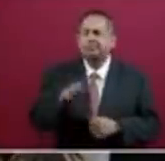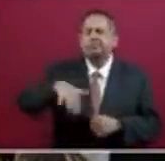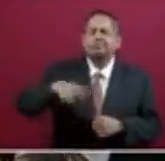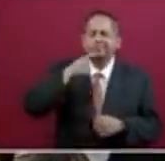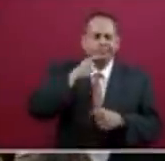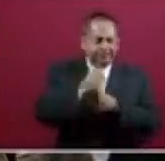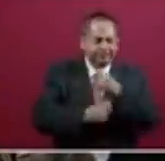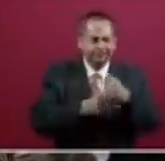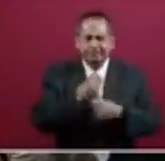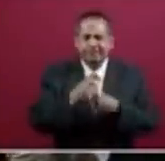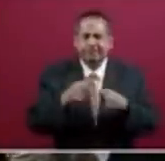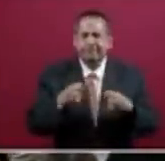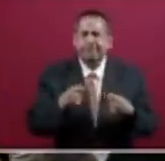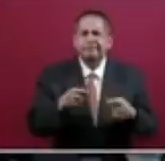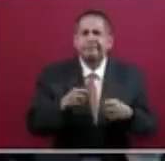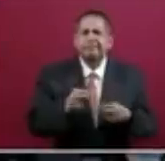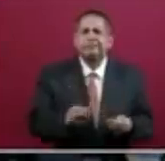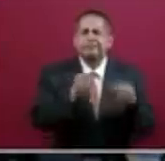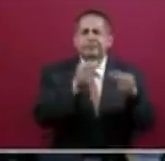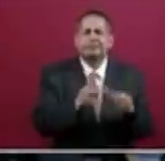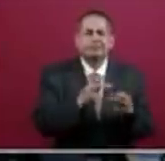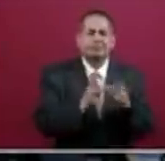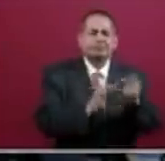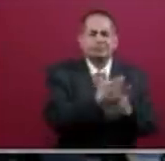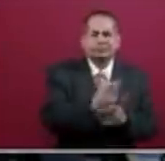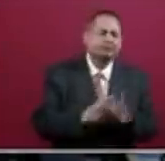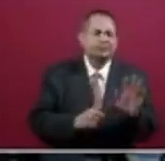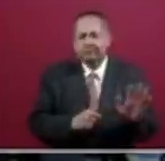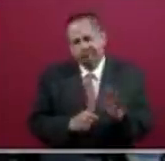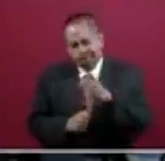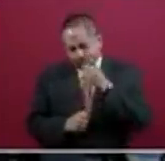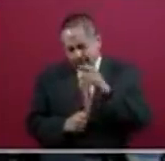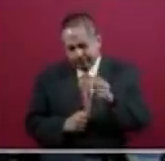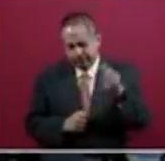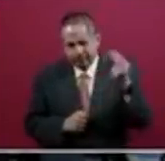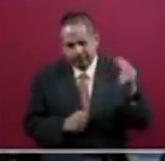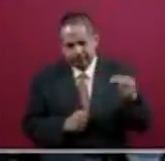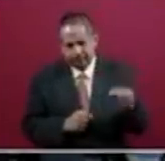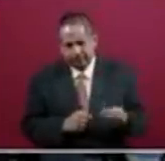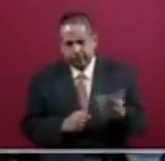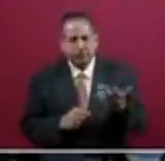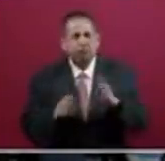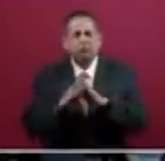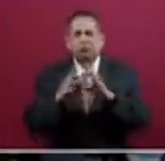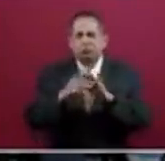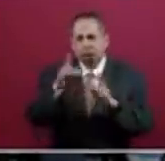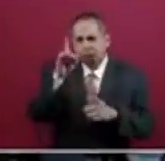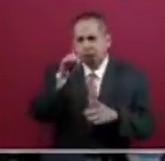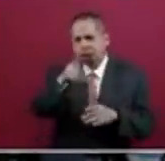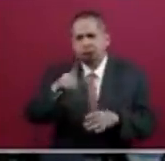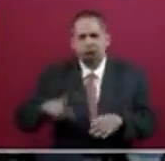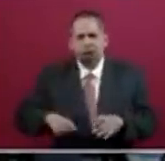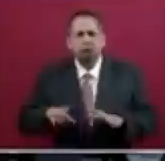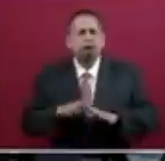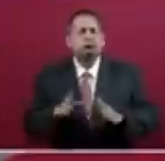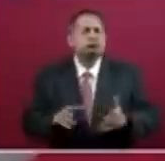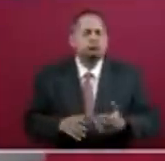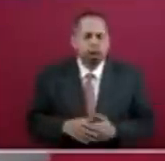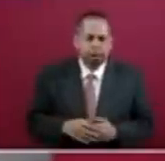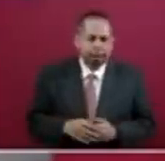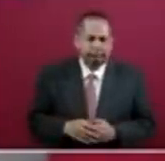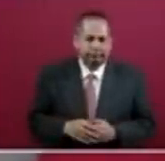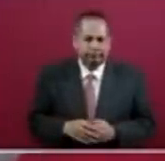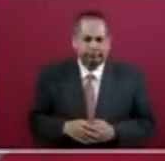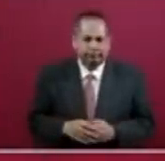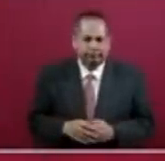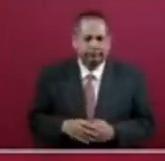sus discursos fin de semana pasado… Sí, no voy a mencionar los nombres. No, pero no nombres, si pudiera, si su gobierno… Sí, yo creo que lo mejor una estrategia